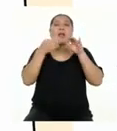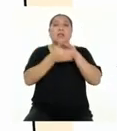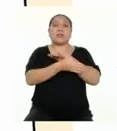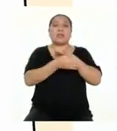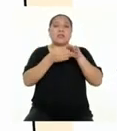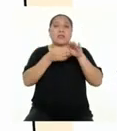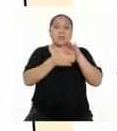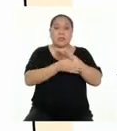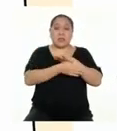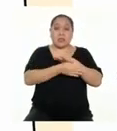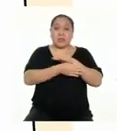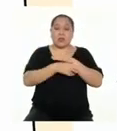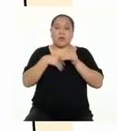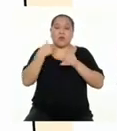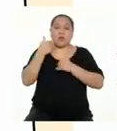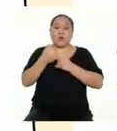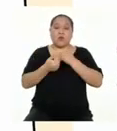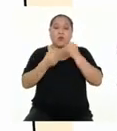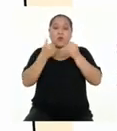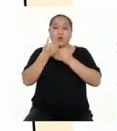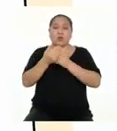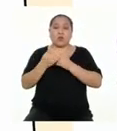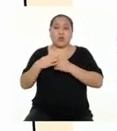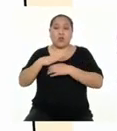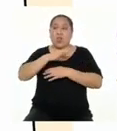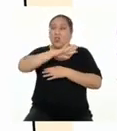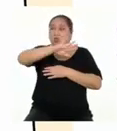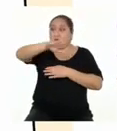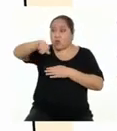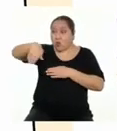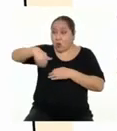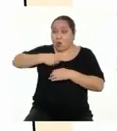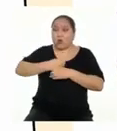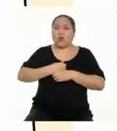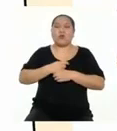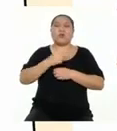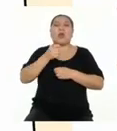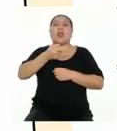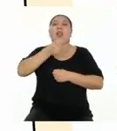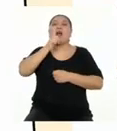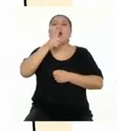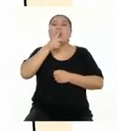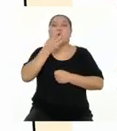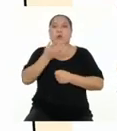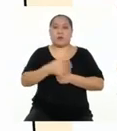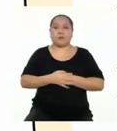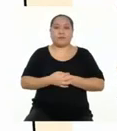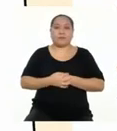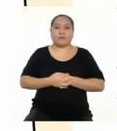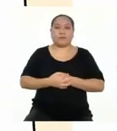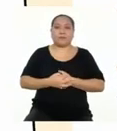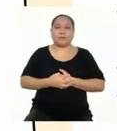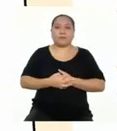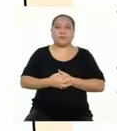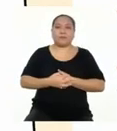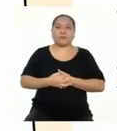acceder de forma progresiva y universal al agua potable.